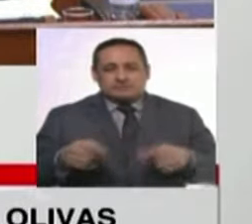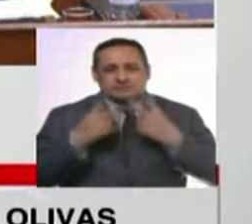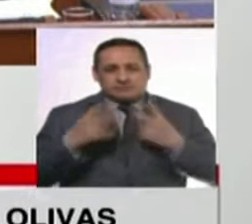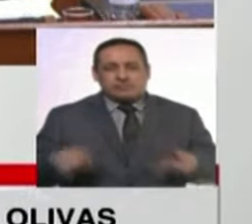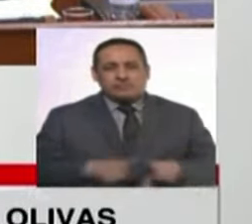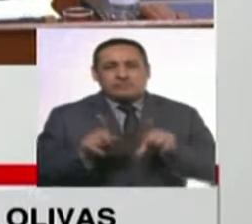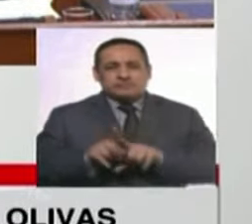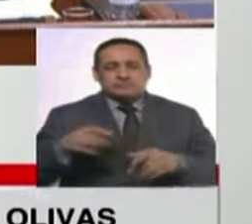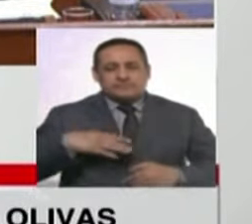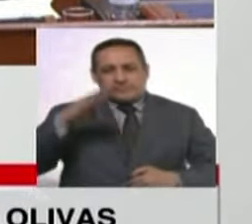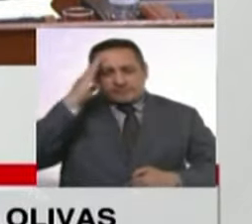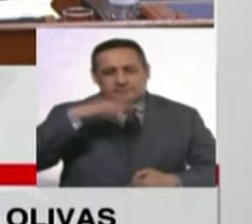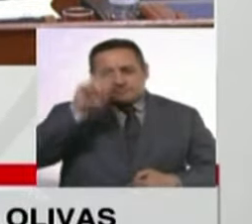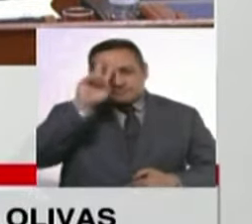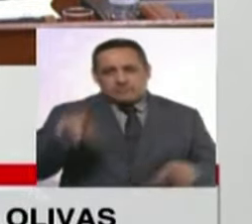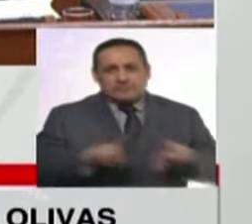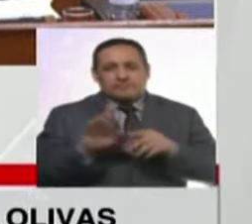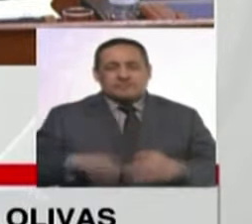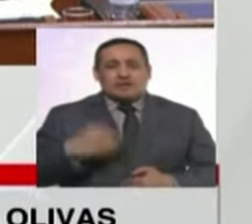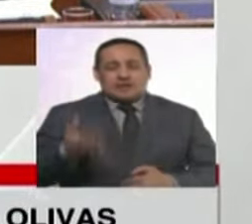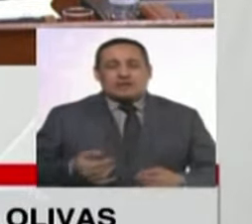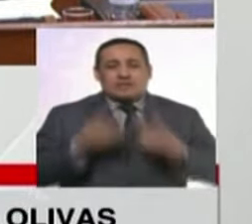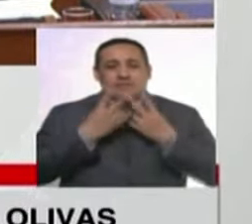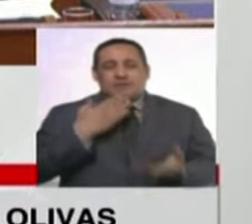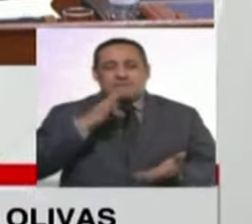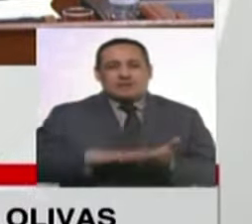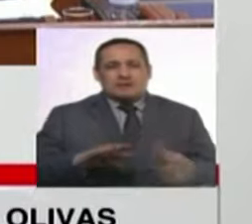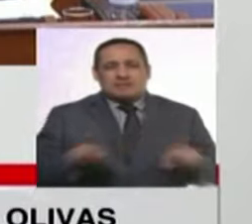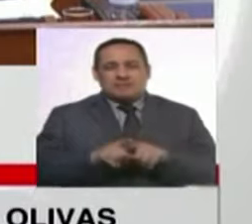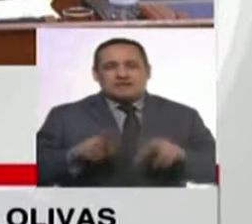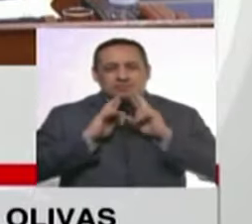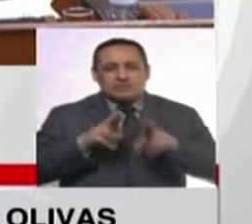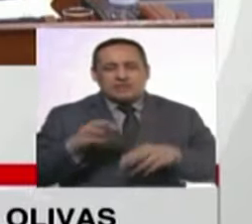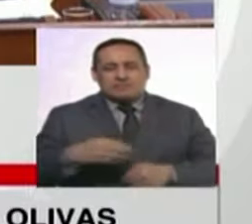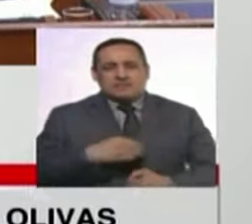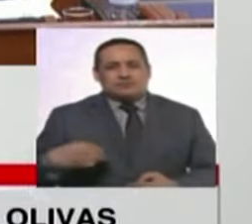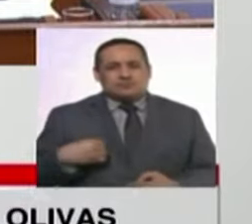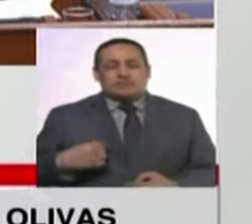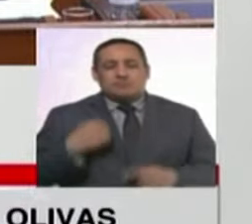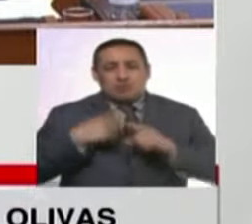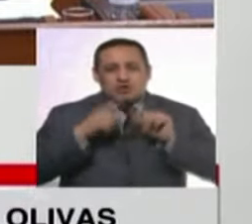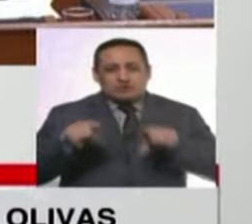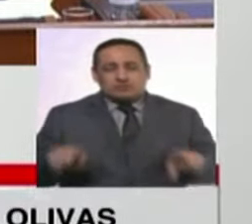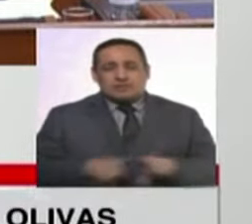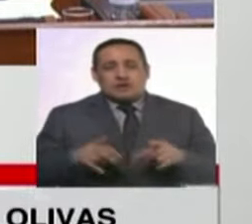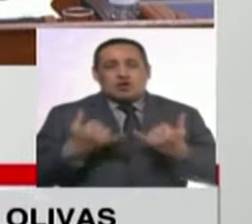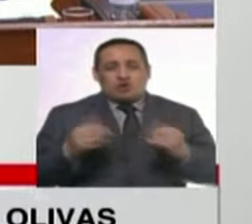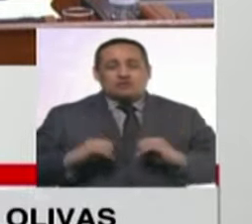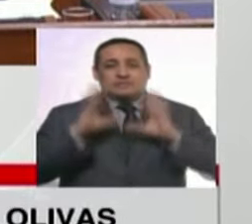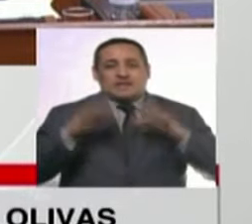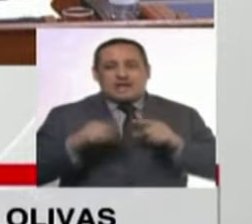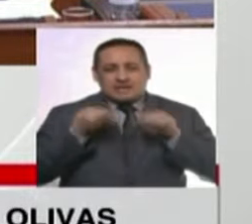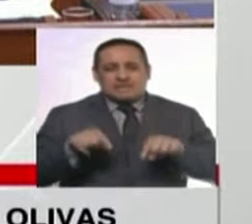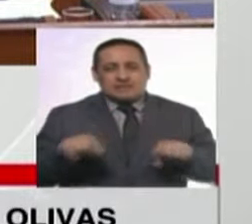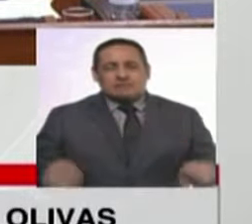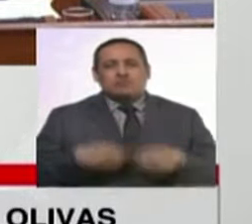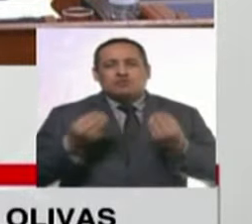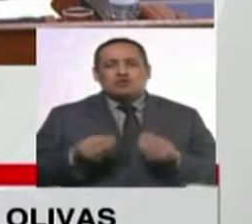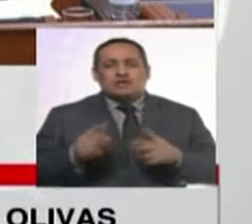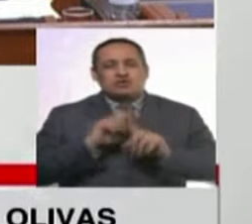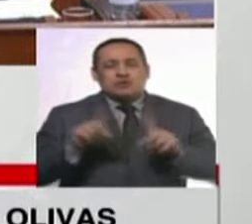también por la Policía Nacional Y si existe un maltrato quien tiene que responder ese ministro del interior y es por eso que está el día de hoy aquí porque